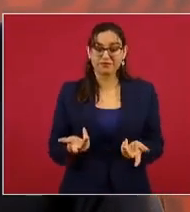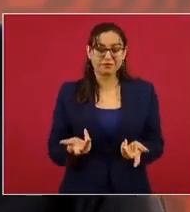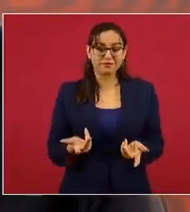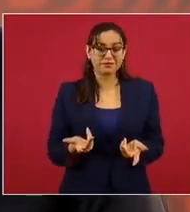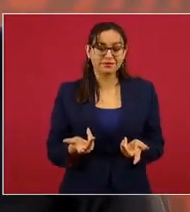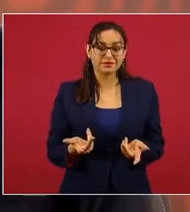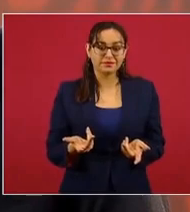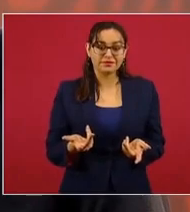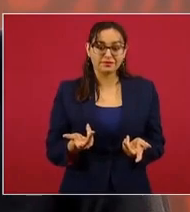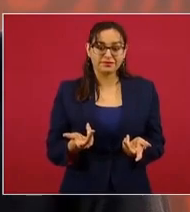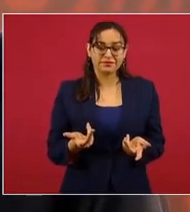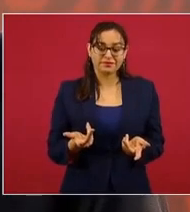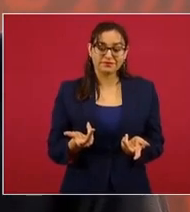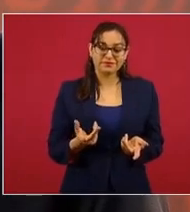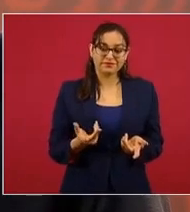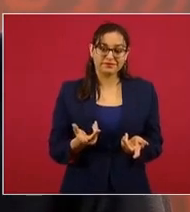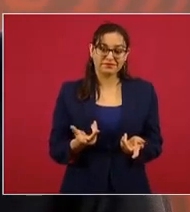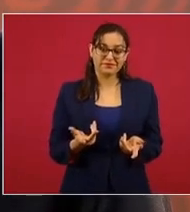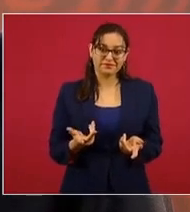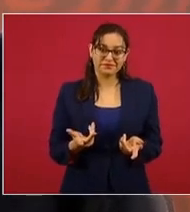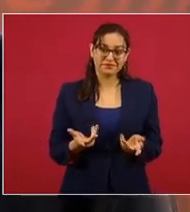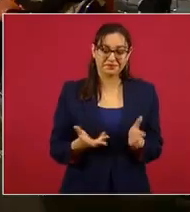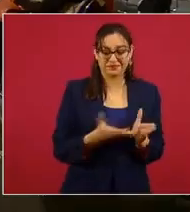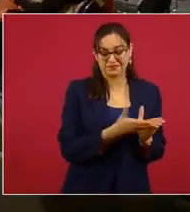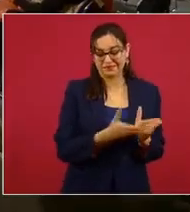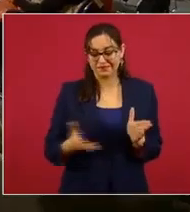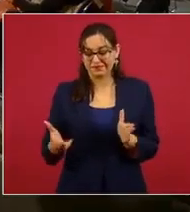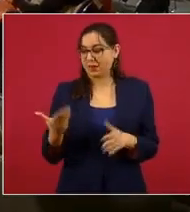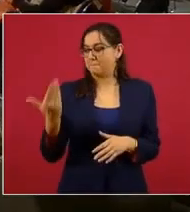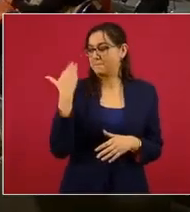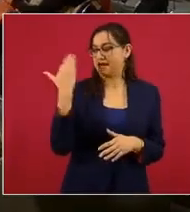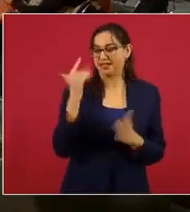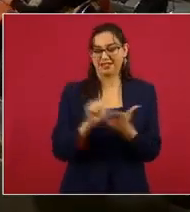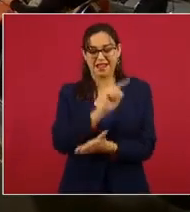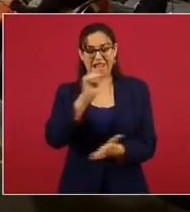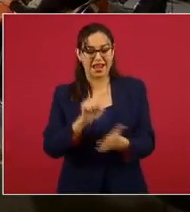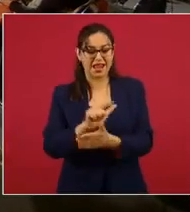se agravó con la llamada reforma energética.